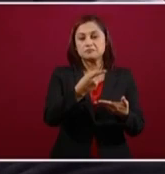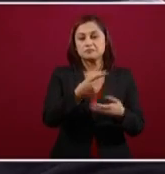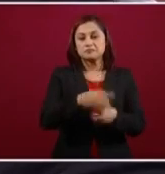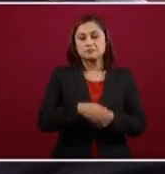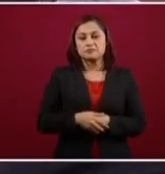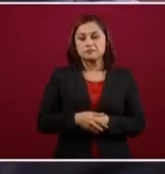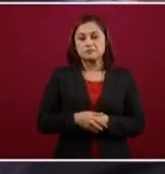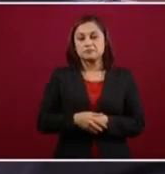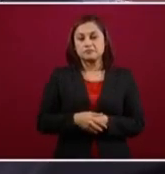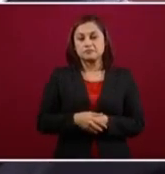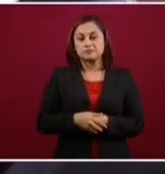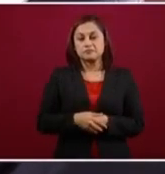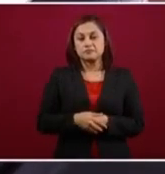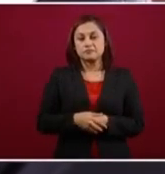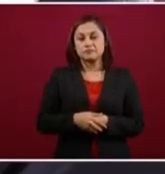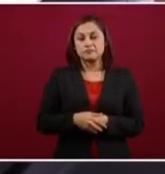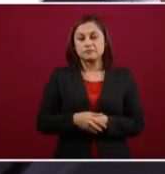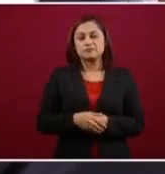tenla ahí,